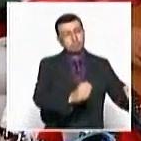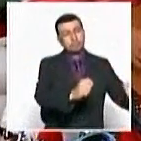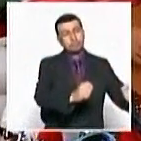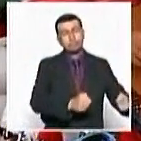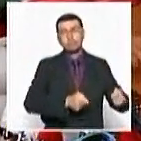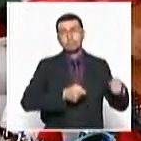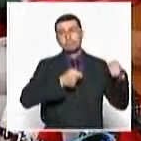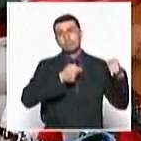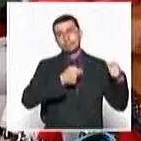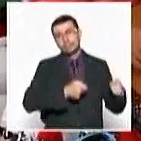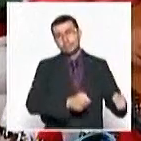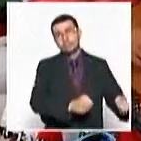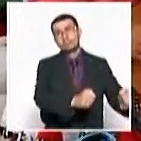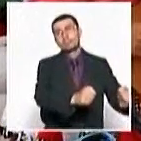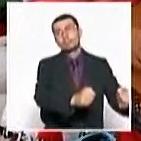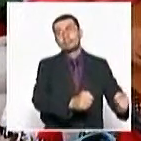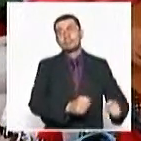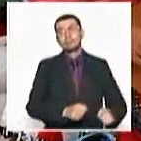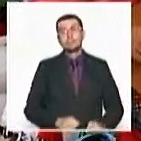meciéndole está.